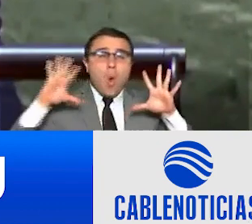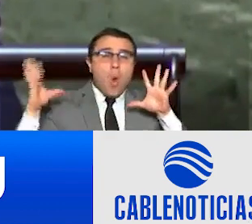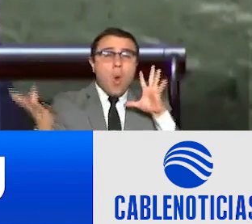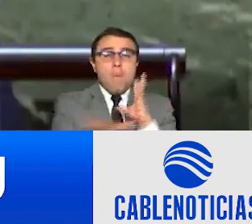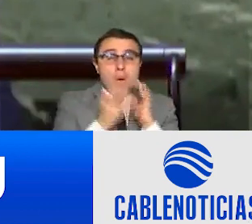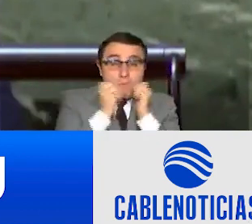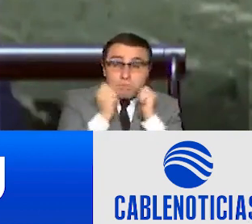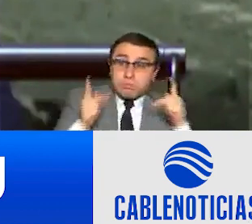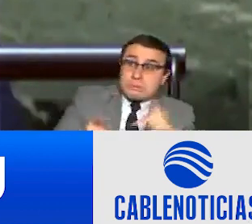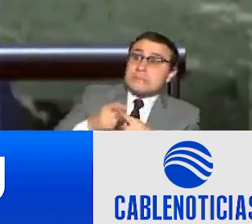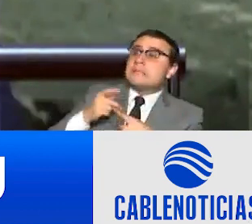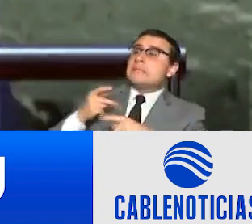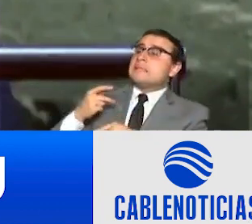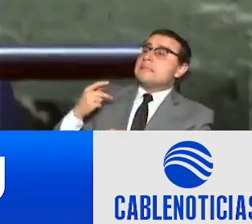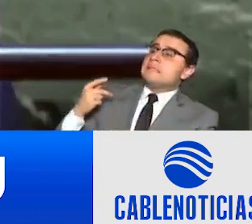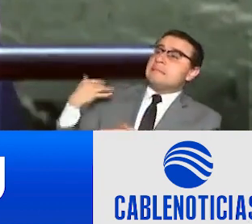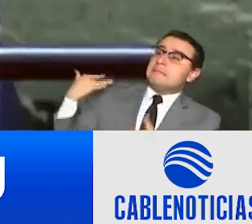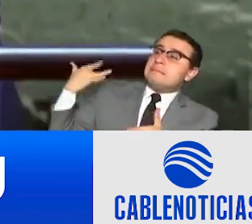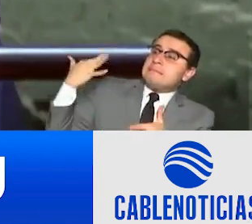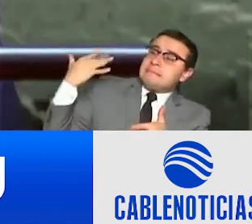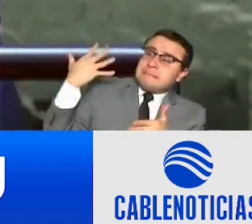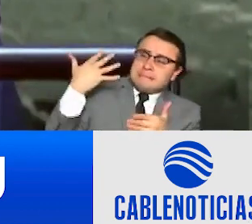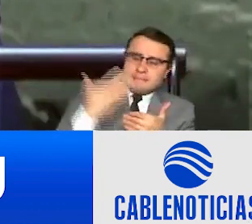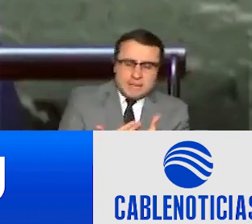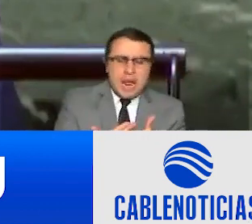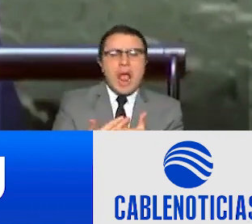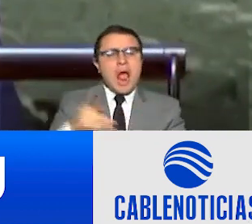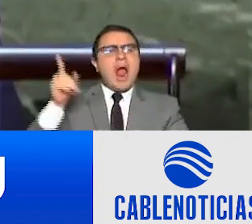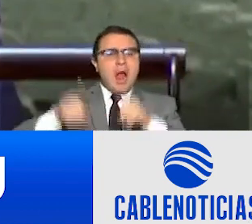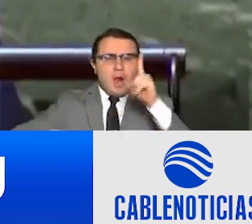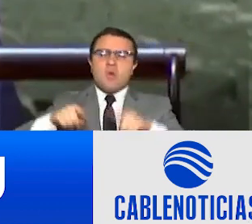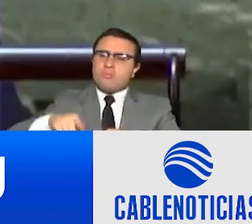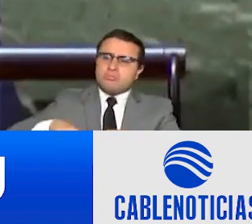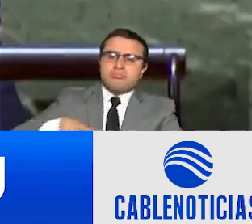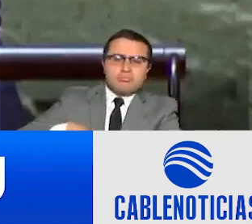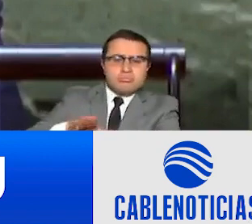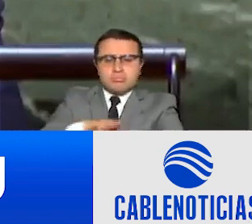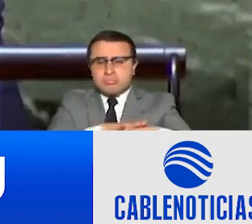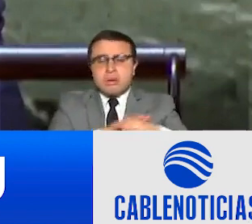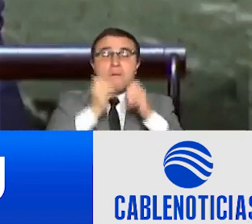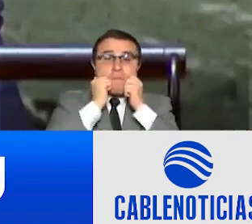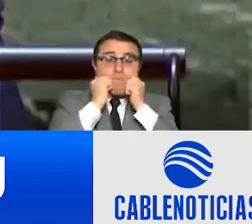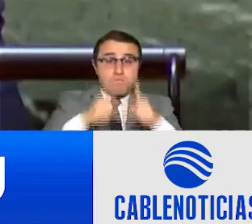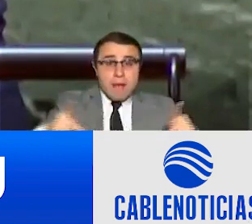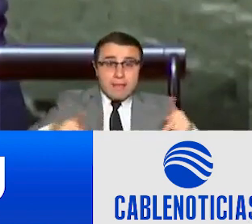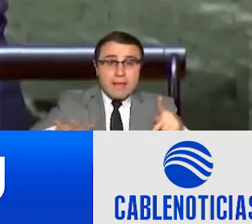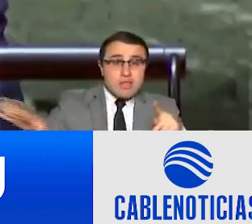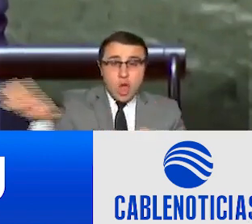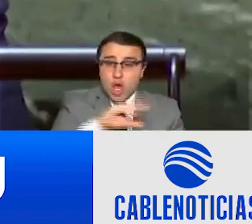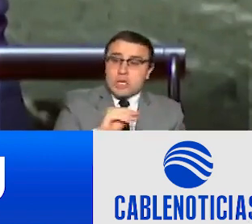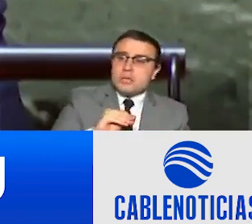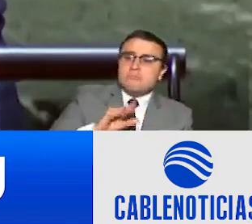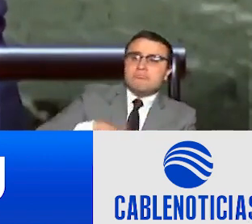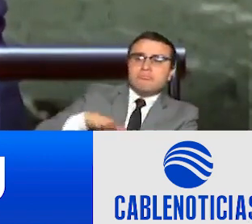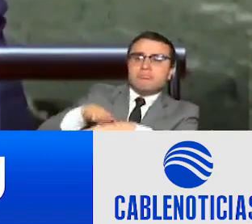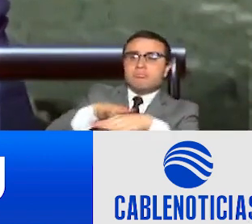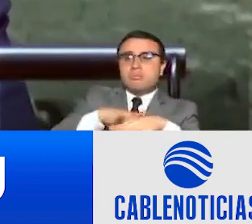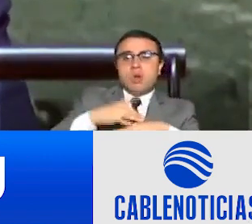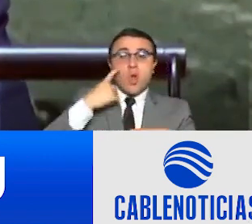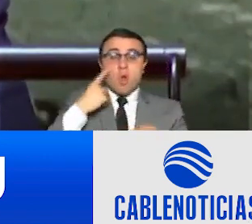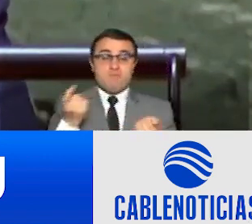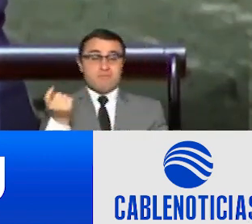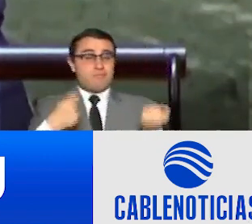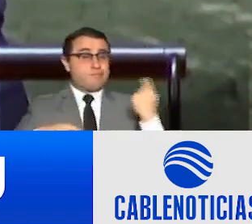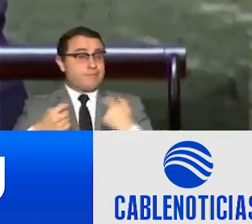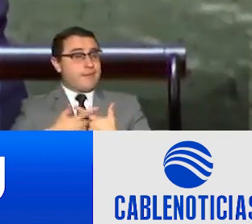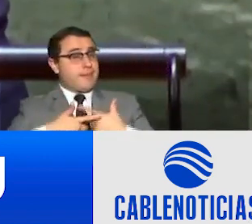para convencernos, y se ha convencido a mucha parte de la humanidad, que el mercado lo puede